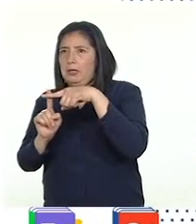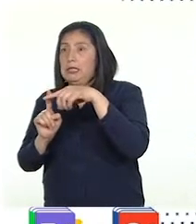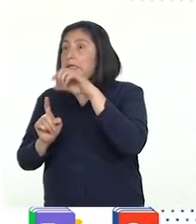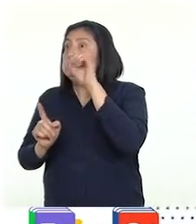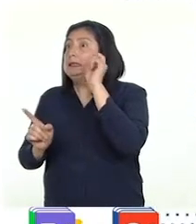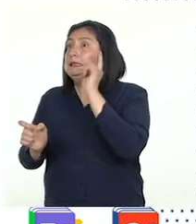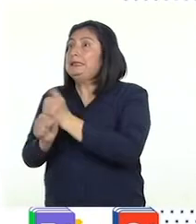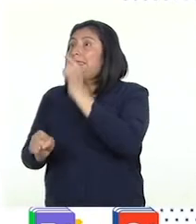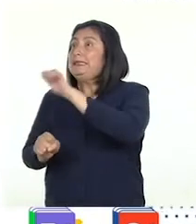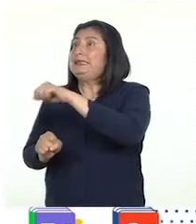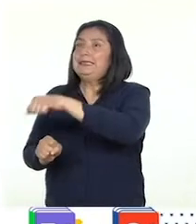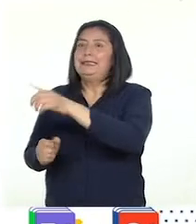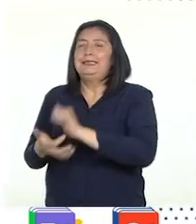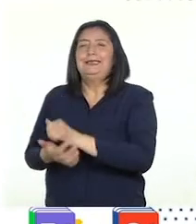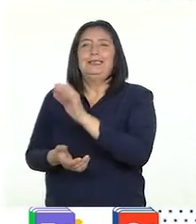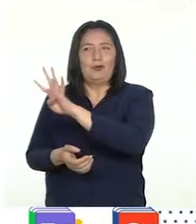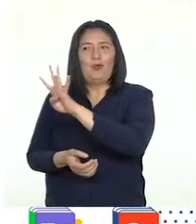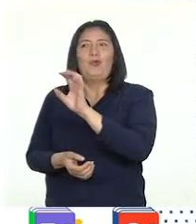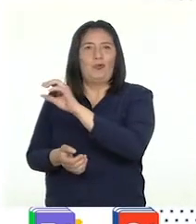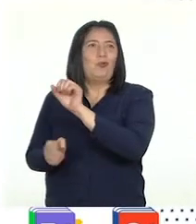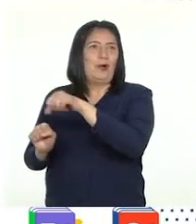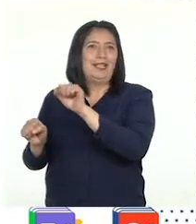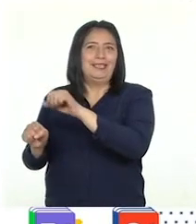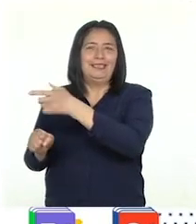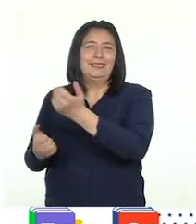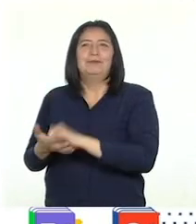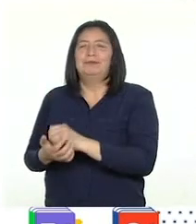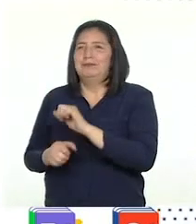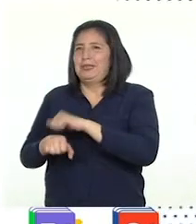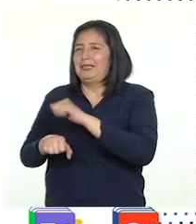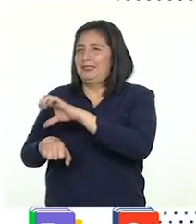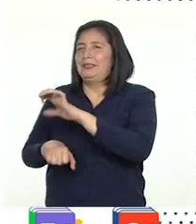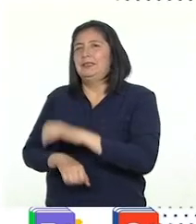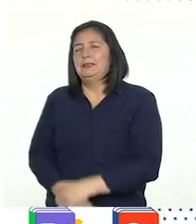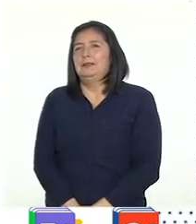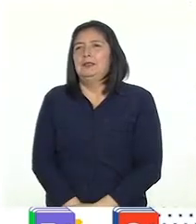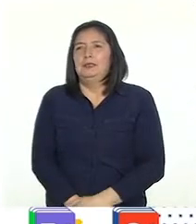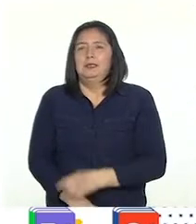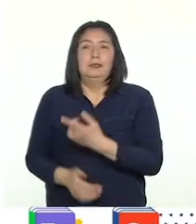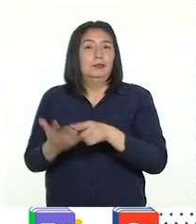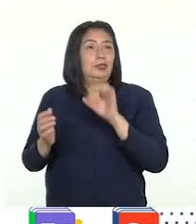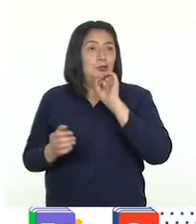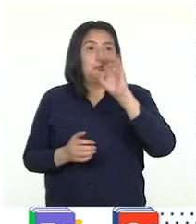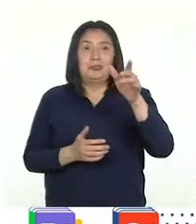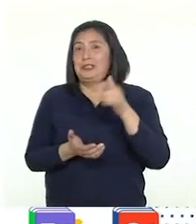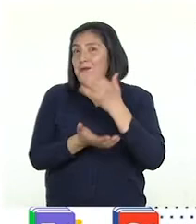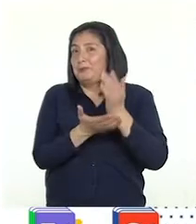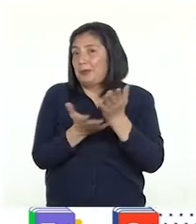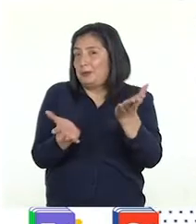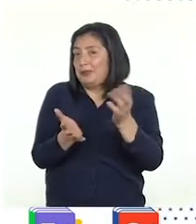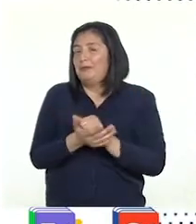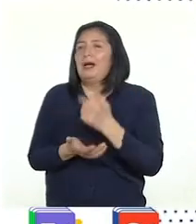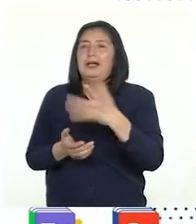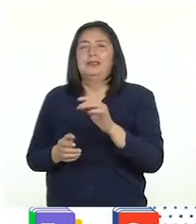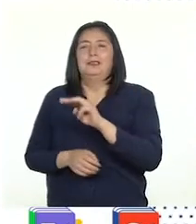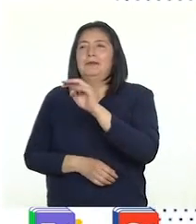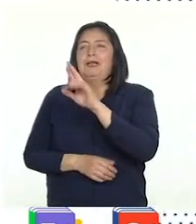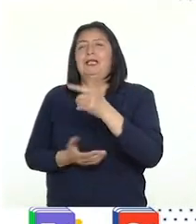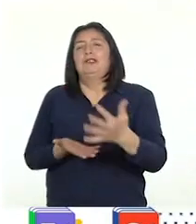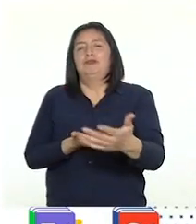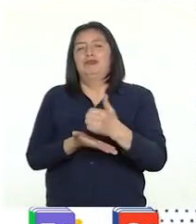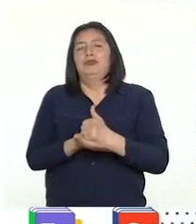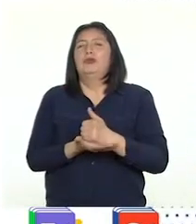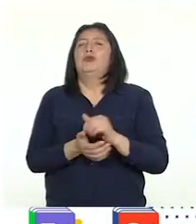sí, lo logramos. Obtendremos justamente 40 piedritas, lo que nos indicaba el problema. Por lo tanto, Mariano